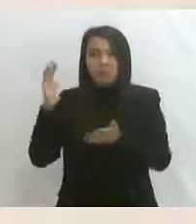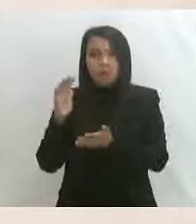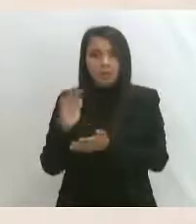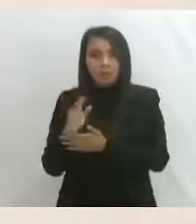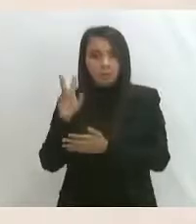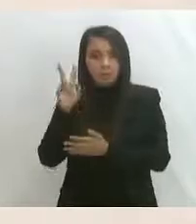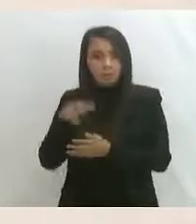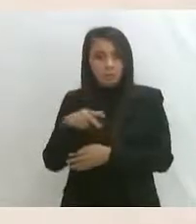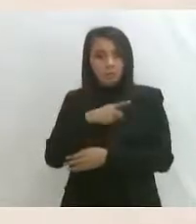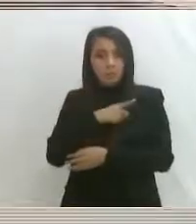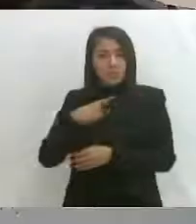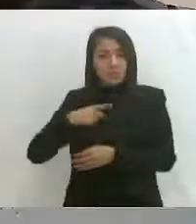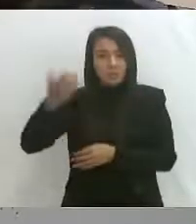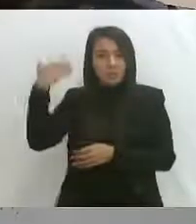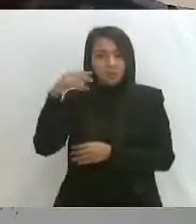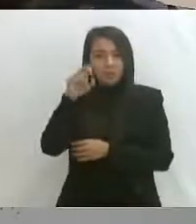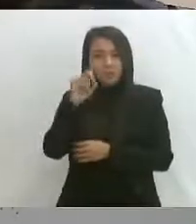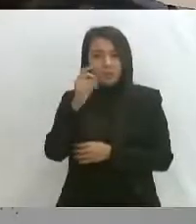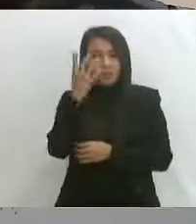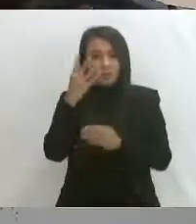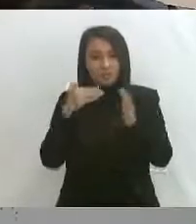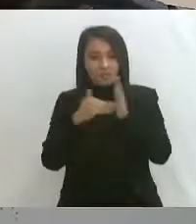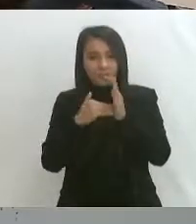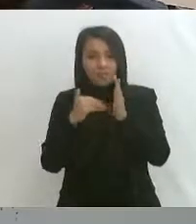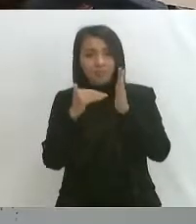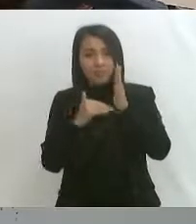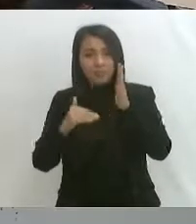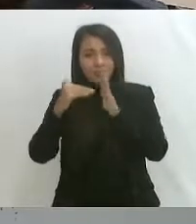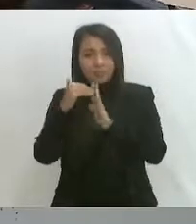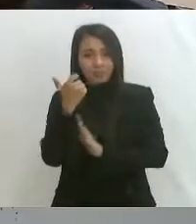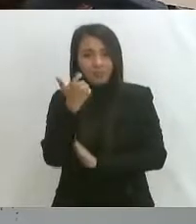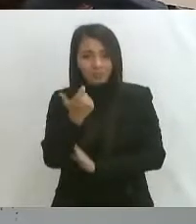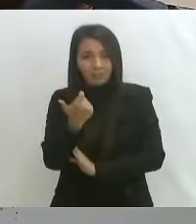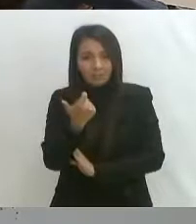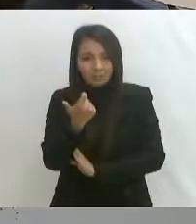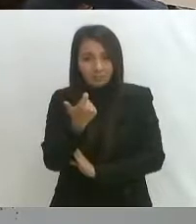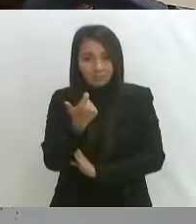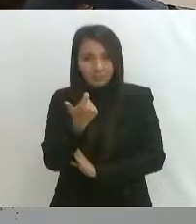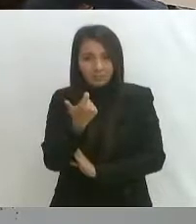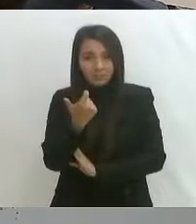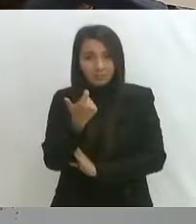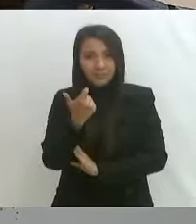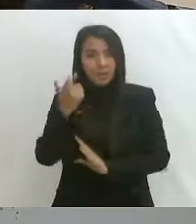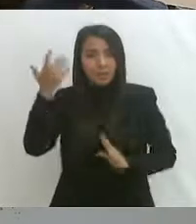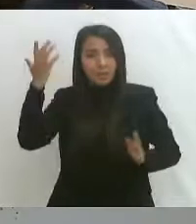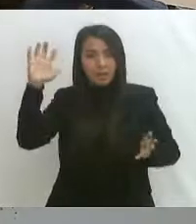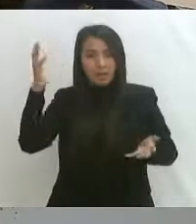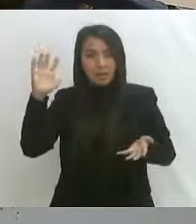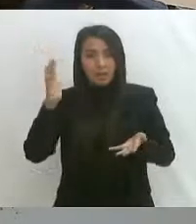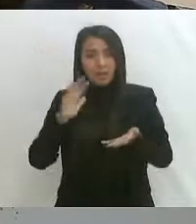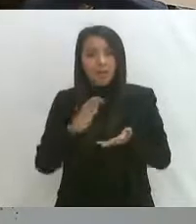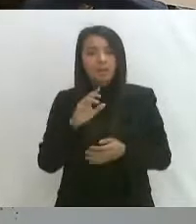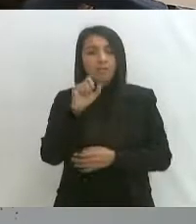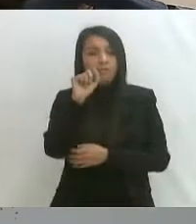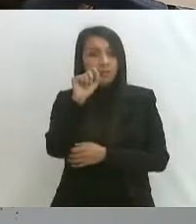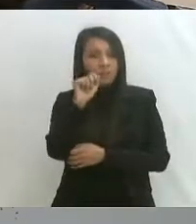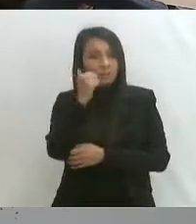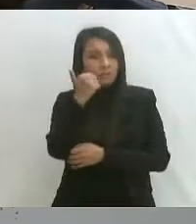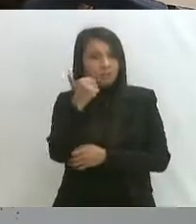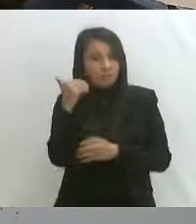34,000 millones de pesos a 26,000,